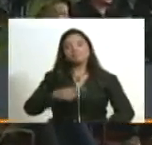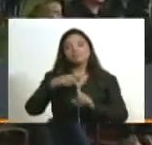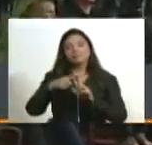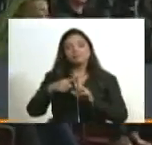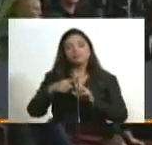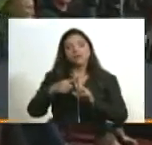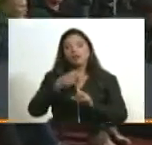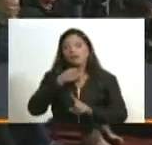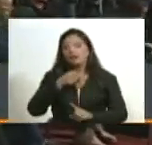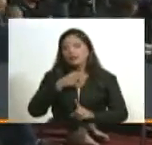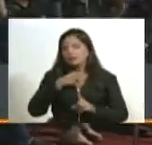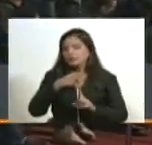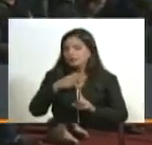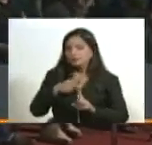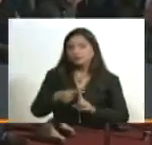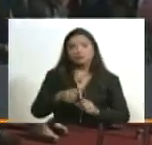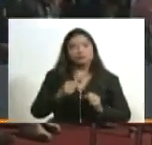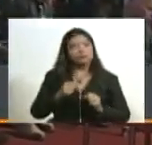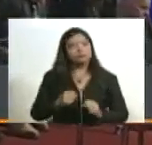irreconciliable, se pudiera llamar,